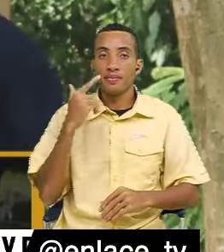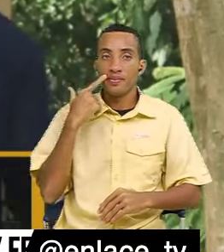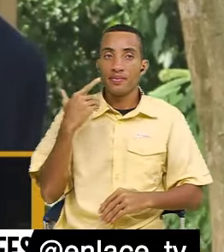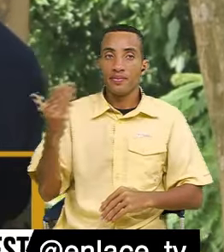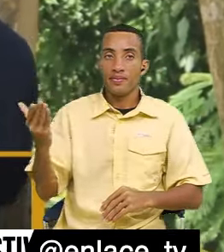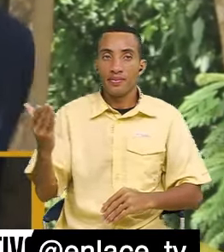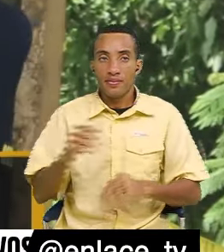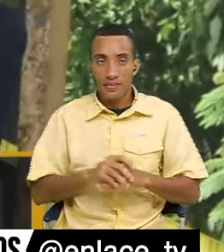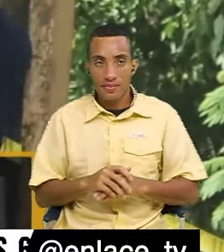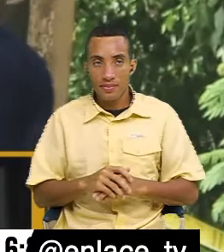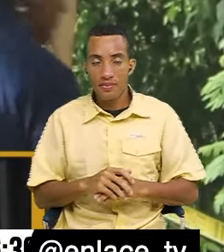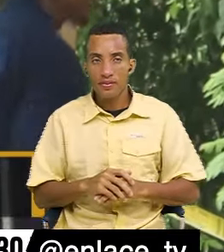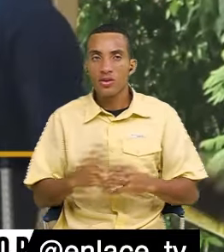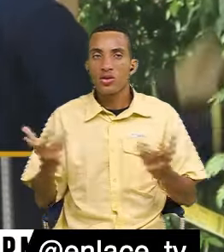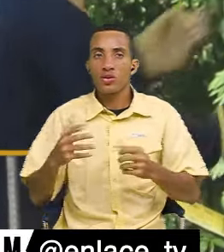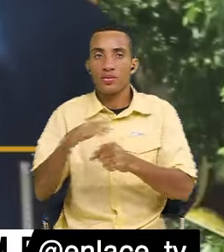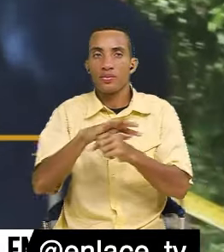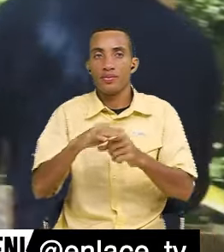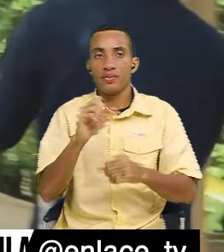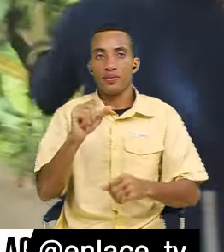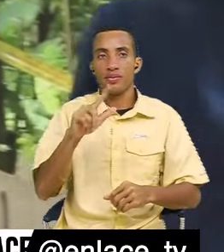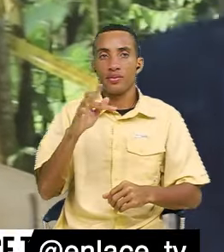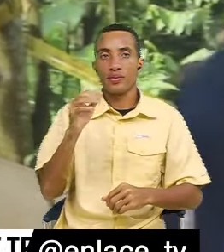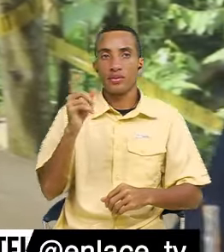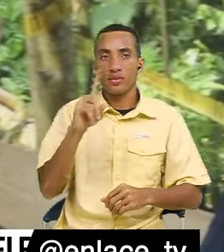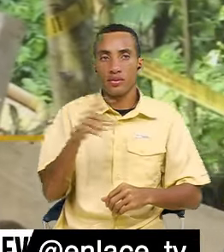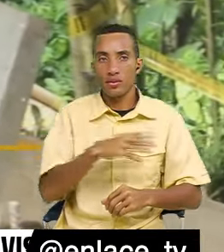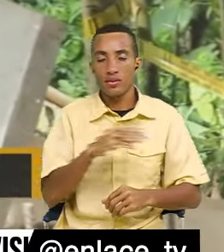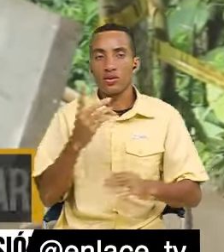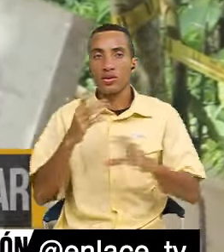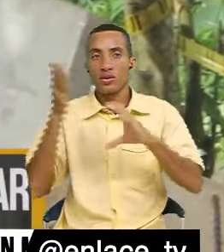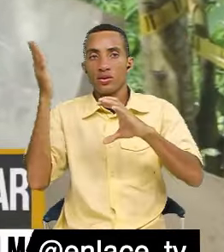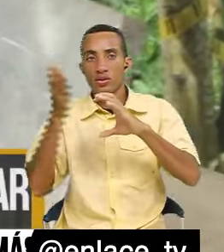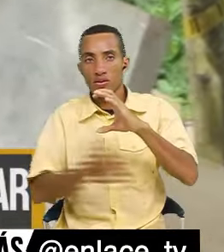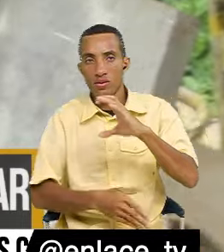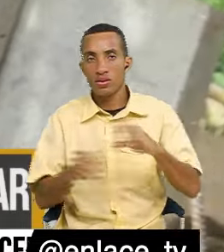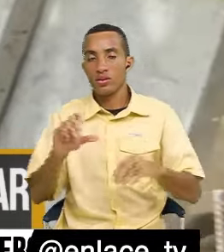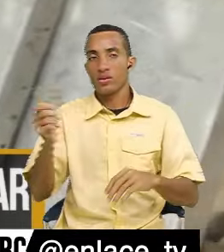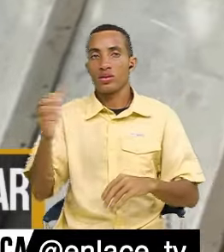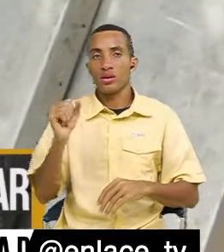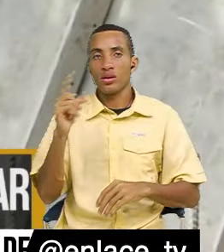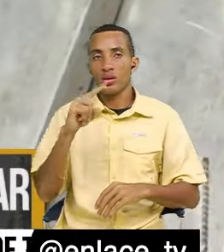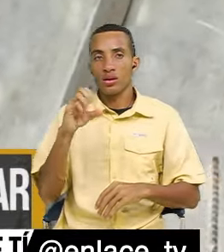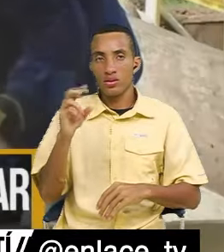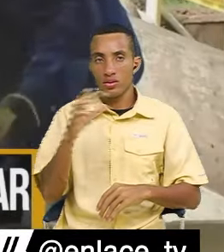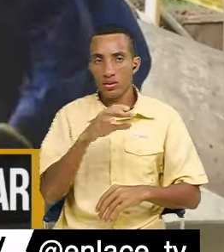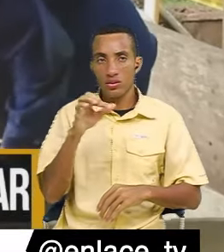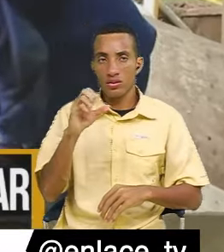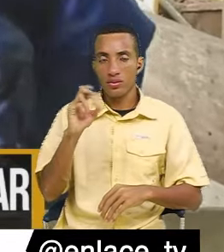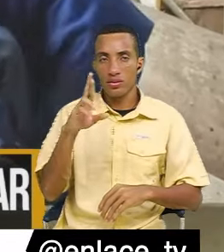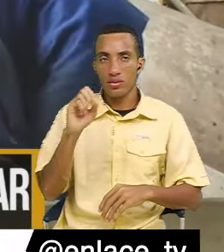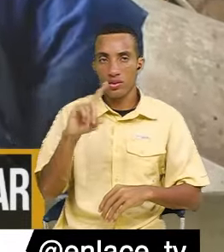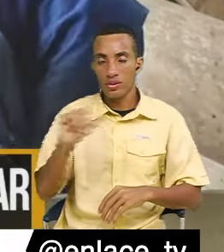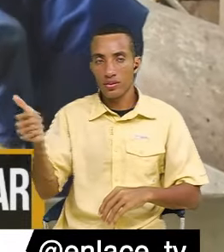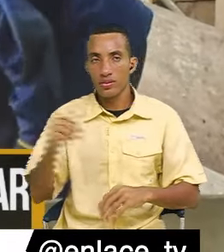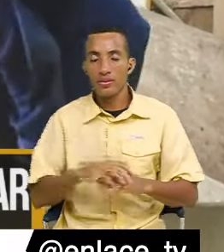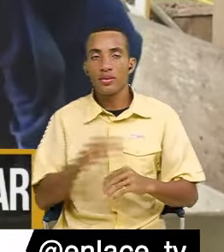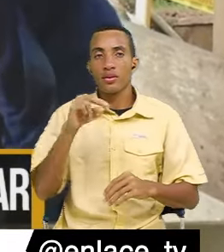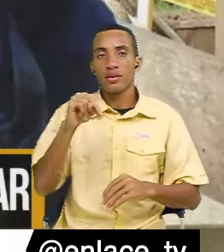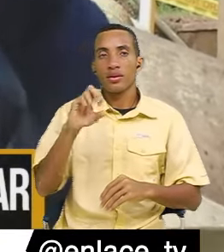ejecutará el convenio son Altos de Cañaveral, Altos del Cincuentenario, Asoprados, Almendros, Bosques de la Cira, Los